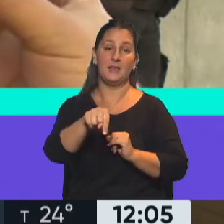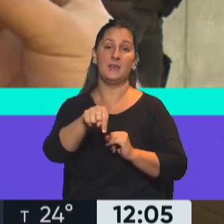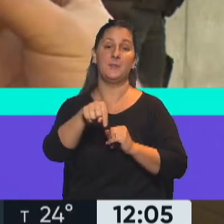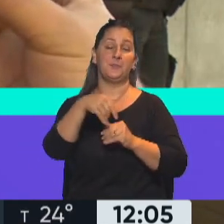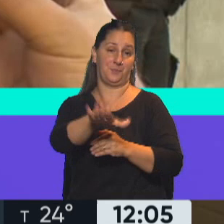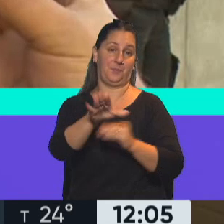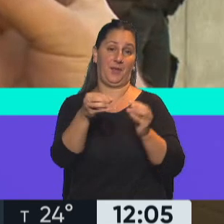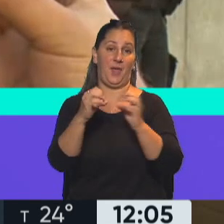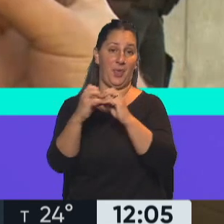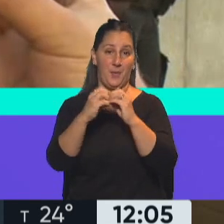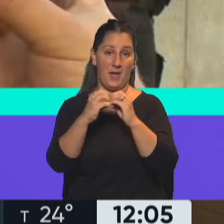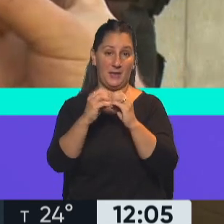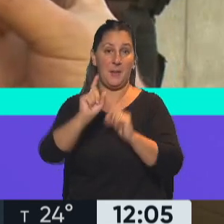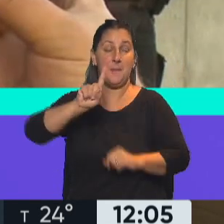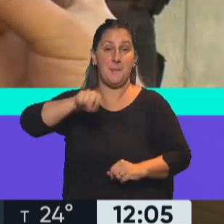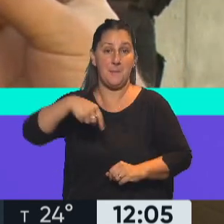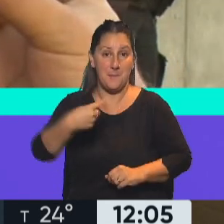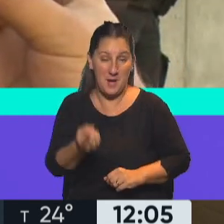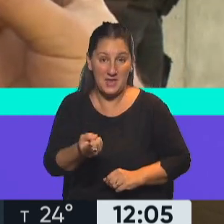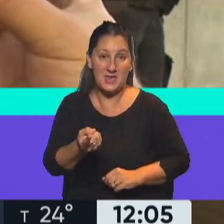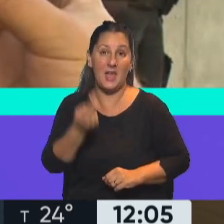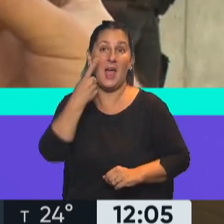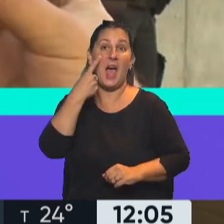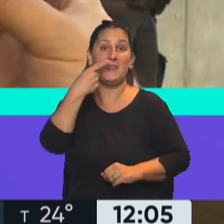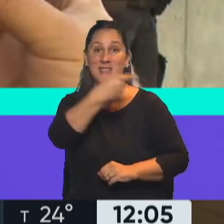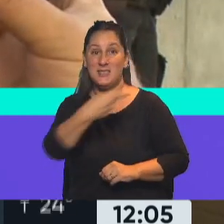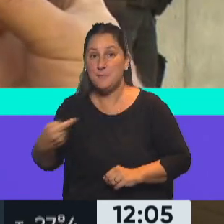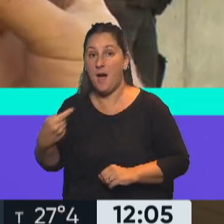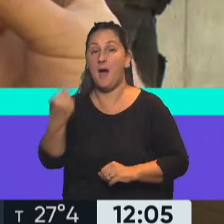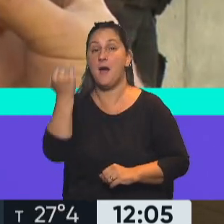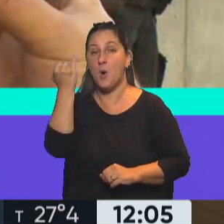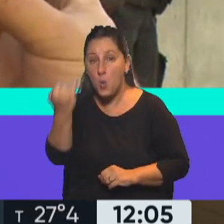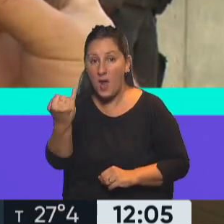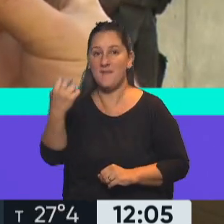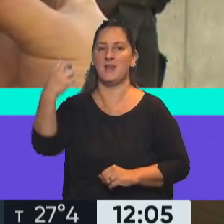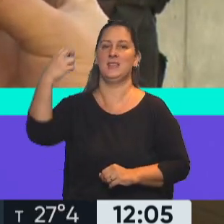se llevará adelante el debate mañana, y esperemos que esta semana podamos tratarlo en el